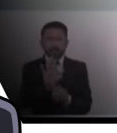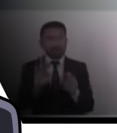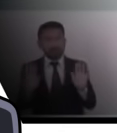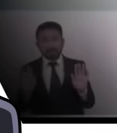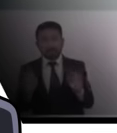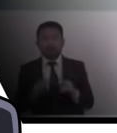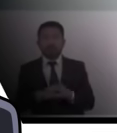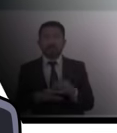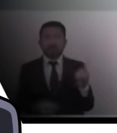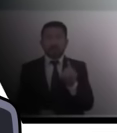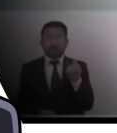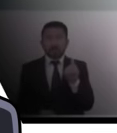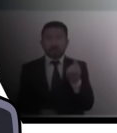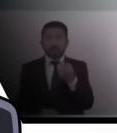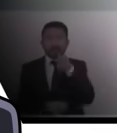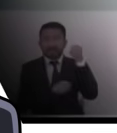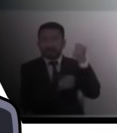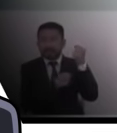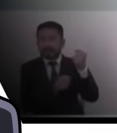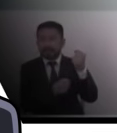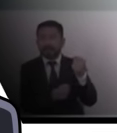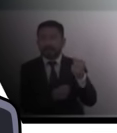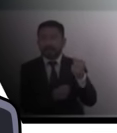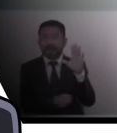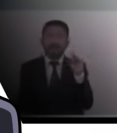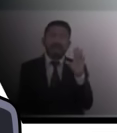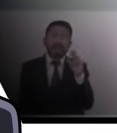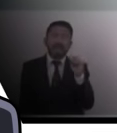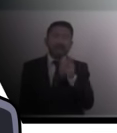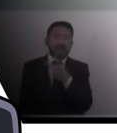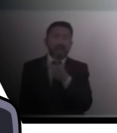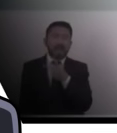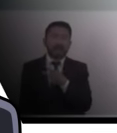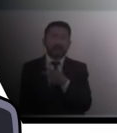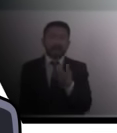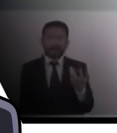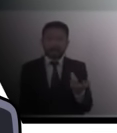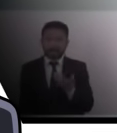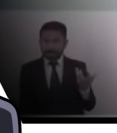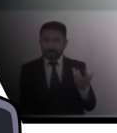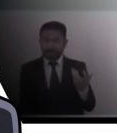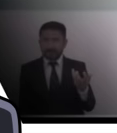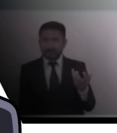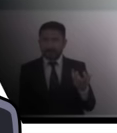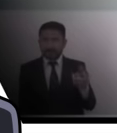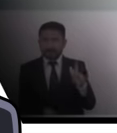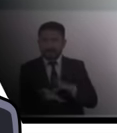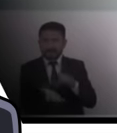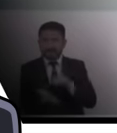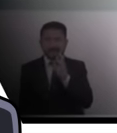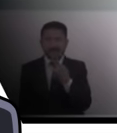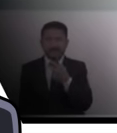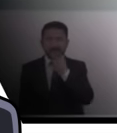no, solo queda en la propaganda el discurso mentiroso de aquellos que utilizan la mentira y